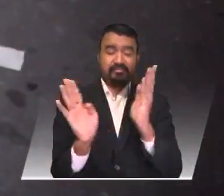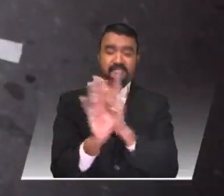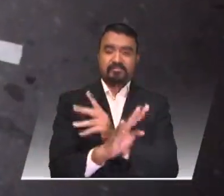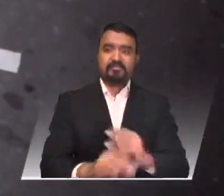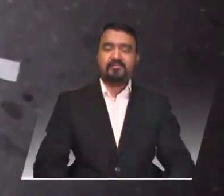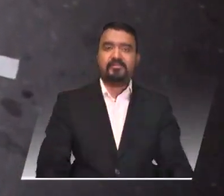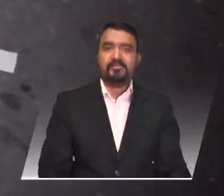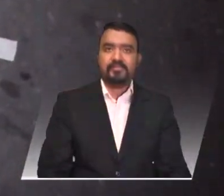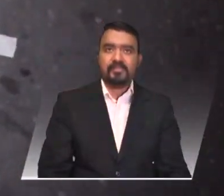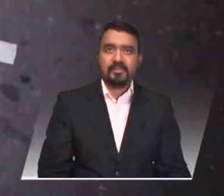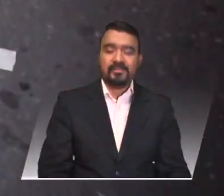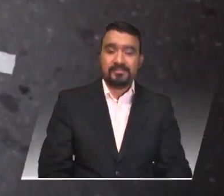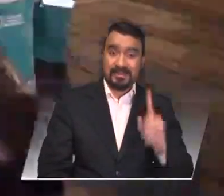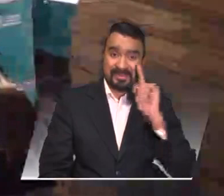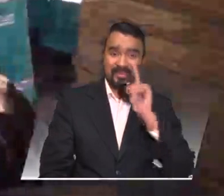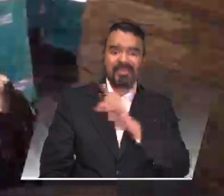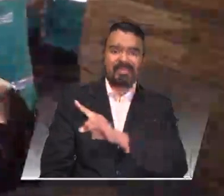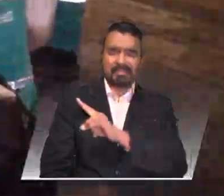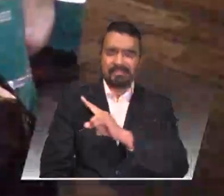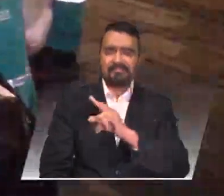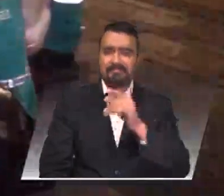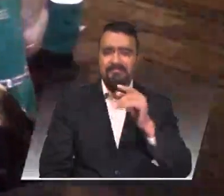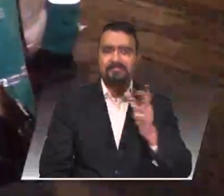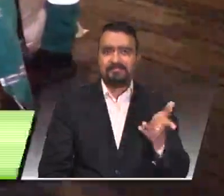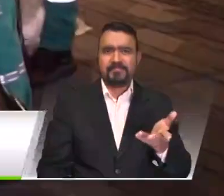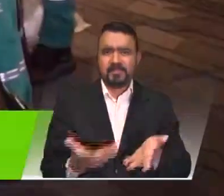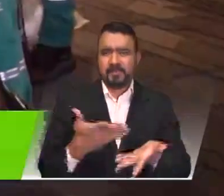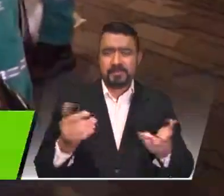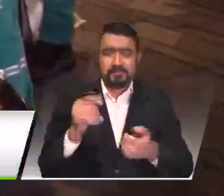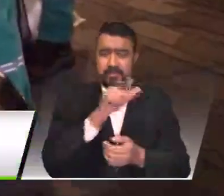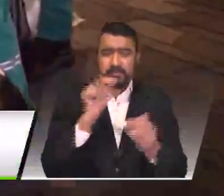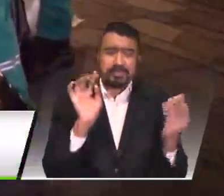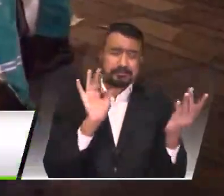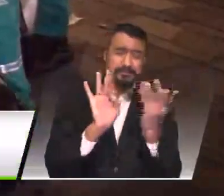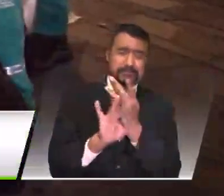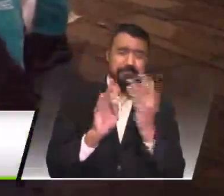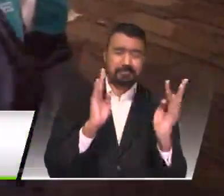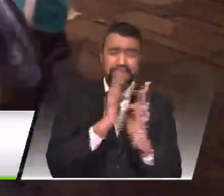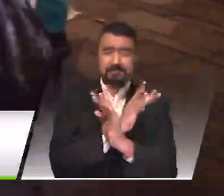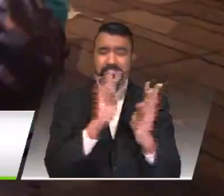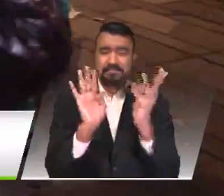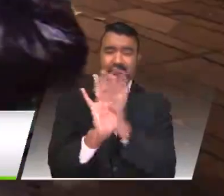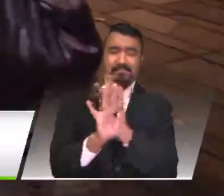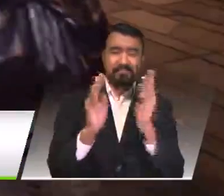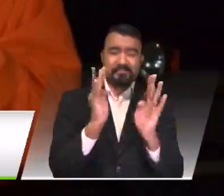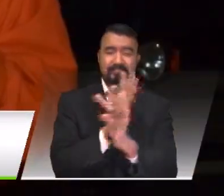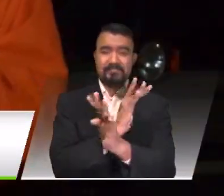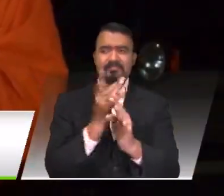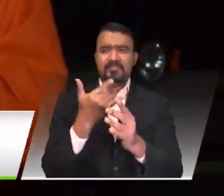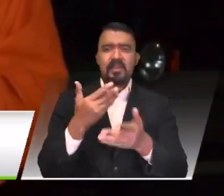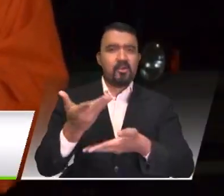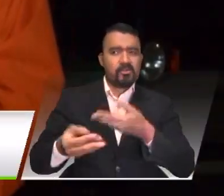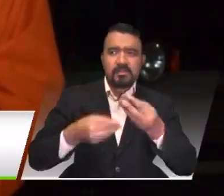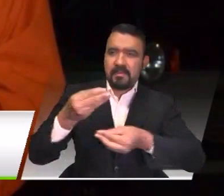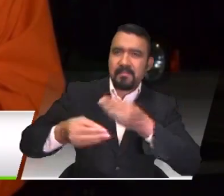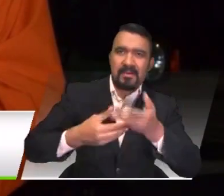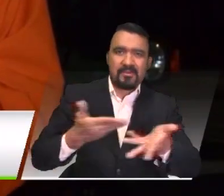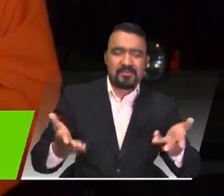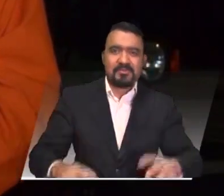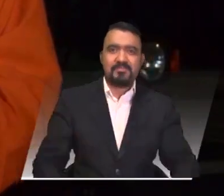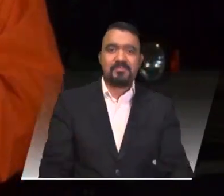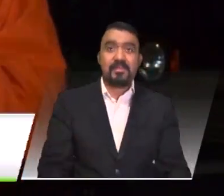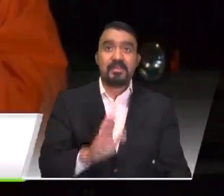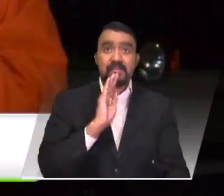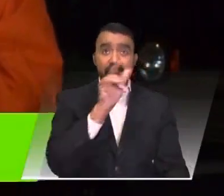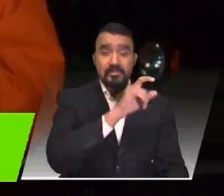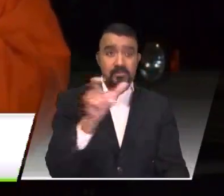El sector de Guayaquil es especial por el volumen de gente que recorre la zona en busca de mercancías. Los comerciantes del centro han